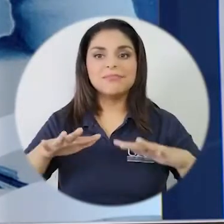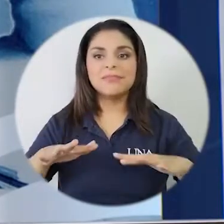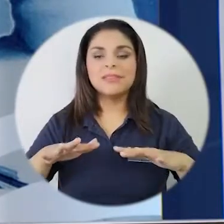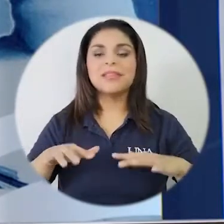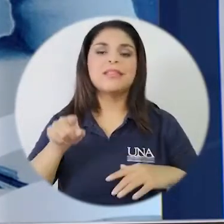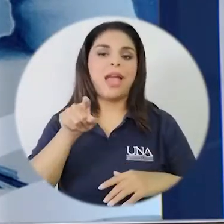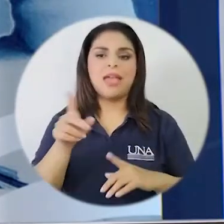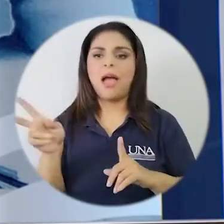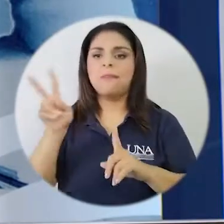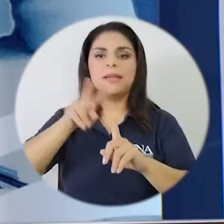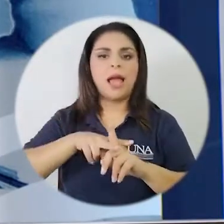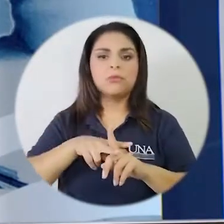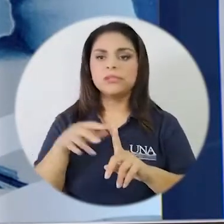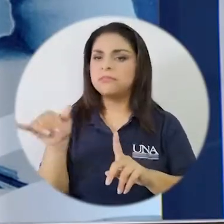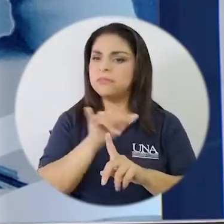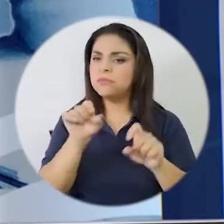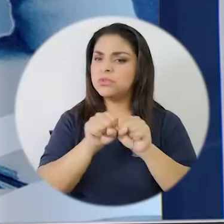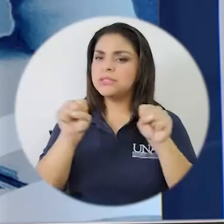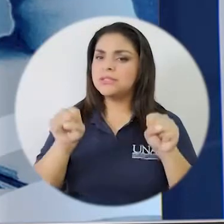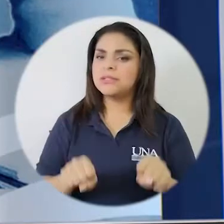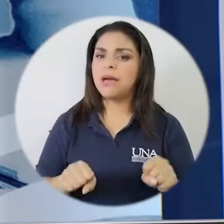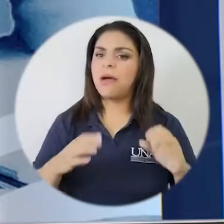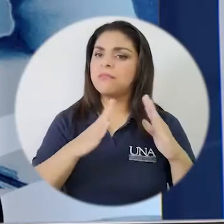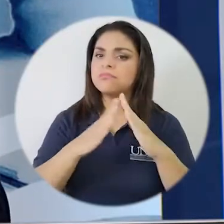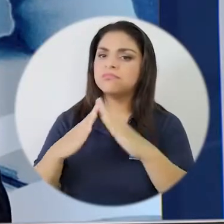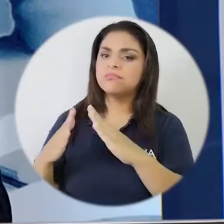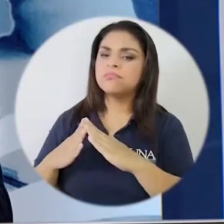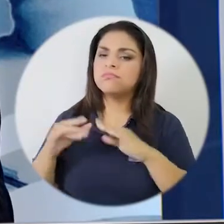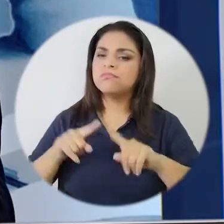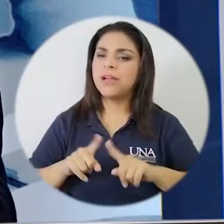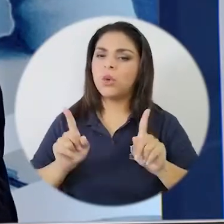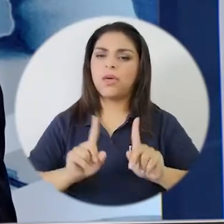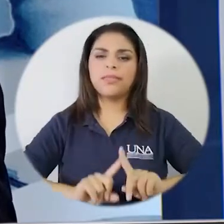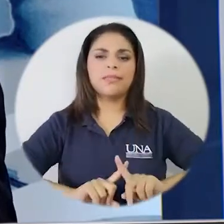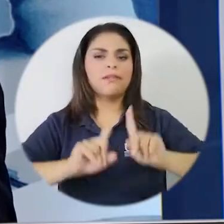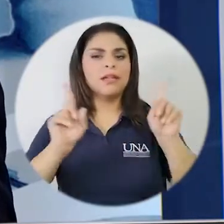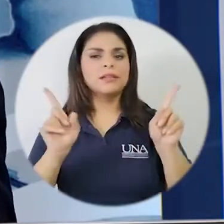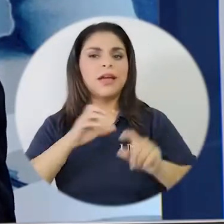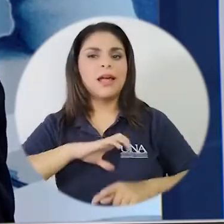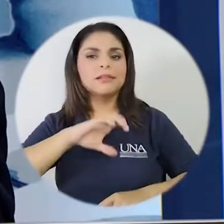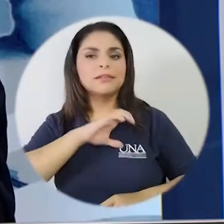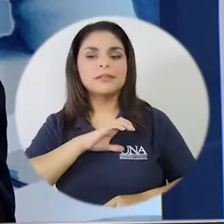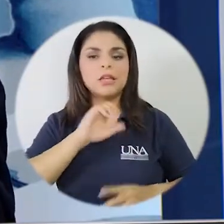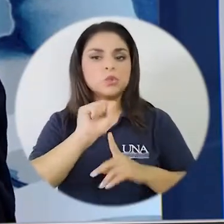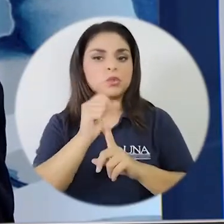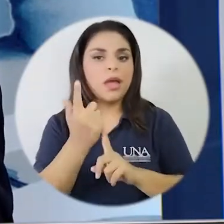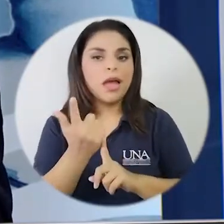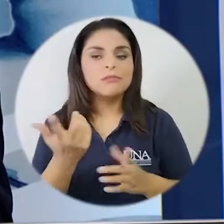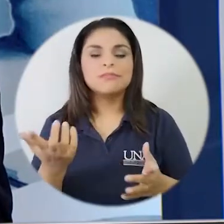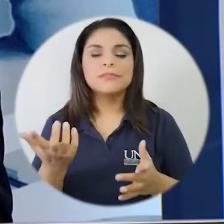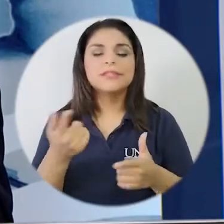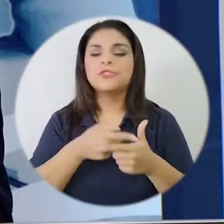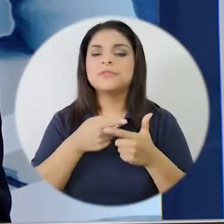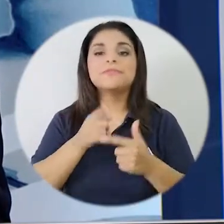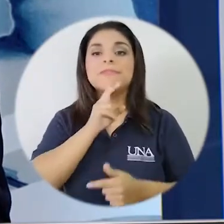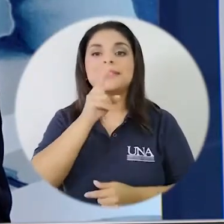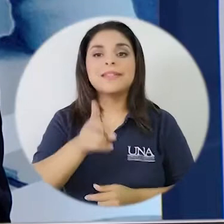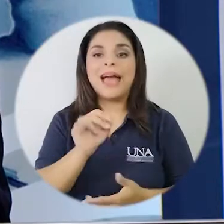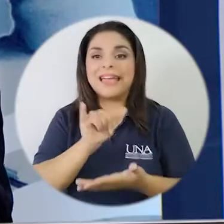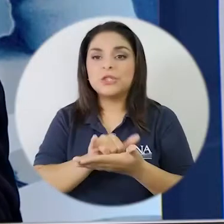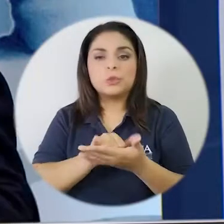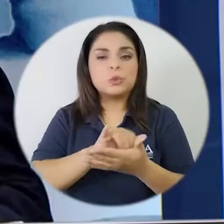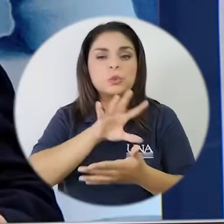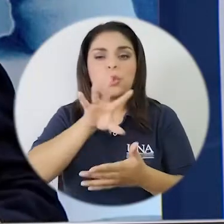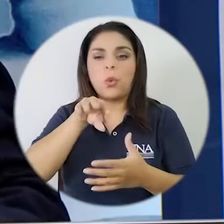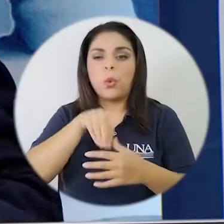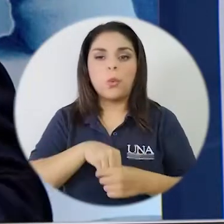mismo sistema habitacional a un lugar que es de diferentes características sociales. Entonces, efectivamente, Mari, hay todo